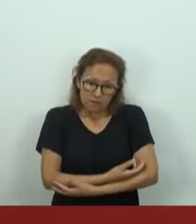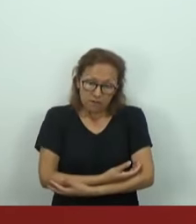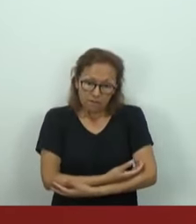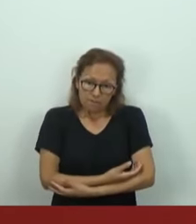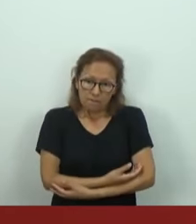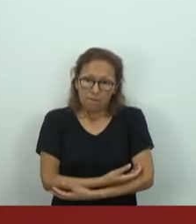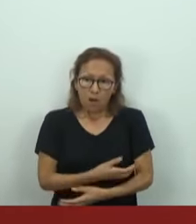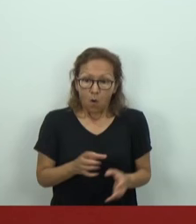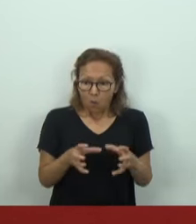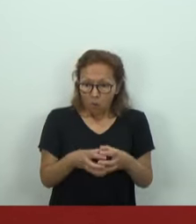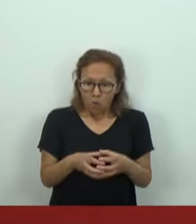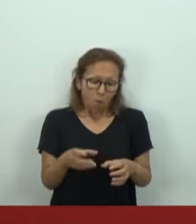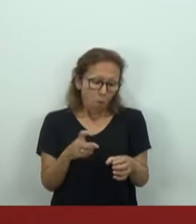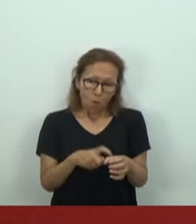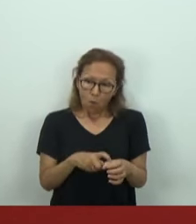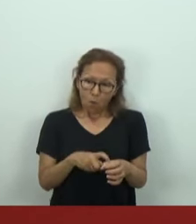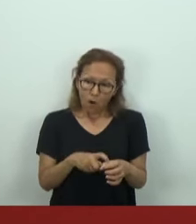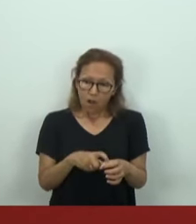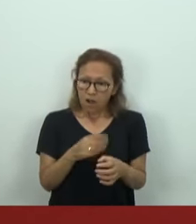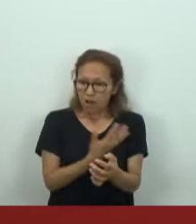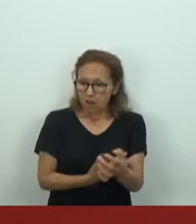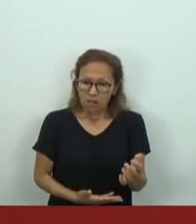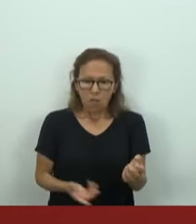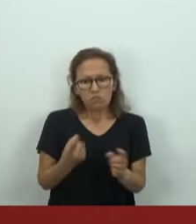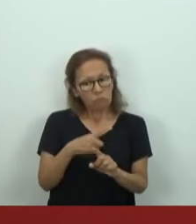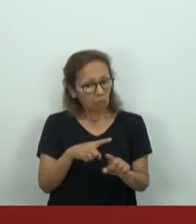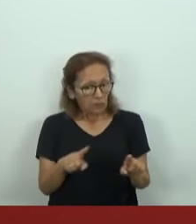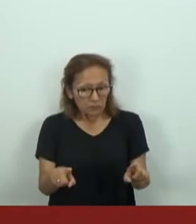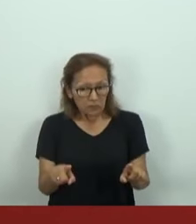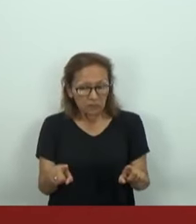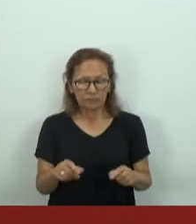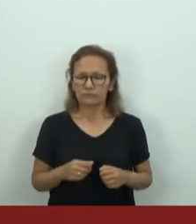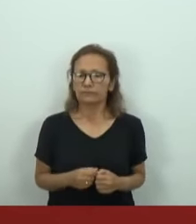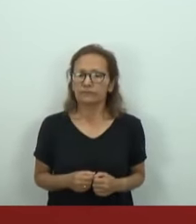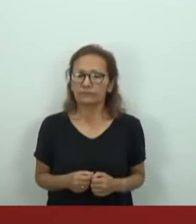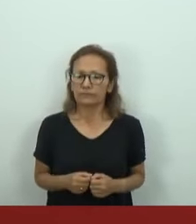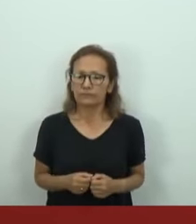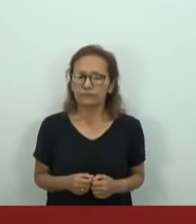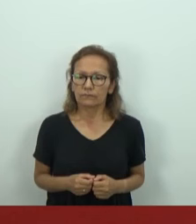sangre que no tiene la mamá. Ahora tenéis que saber una cosa, querido oyente.